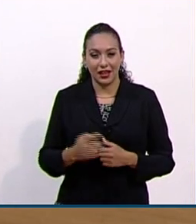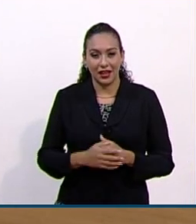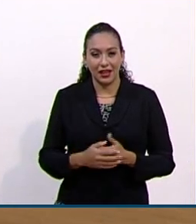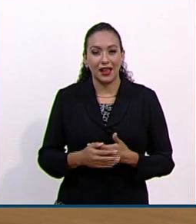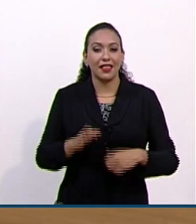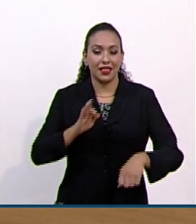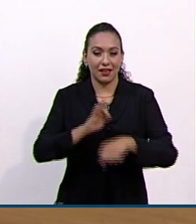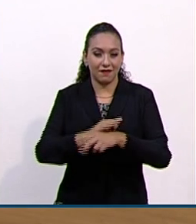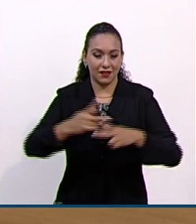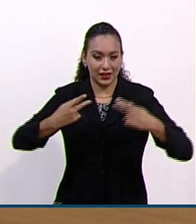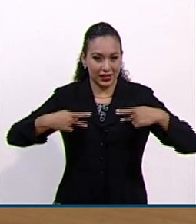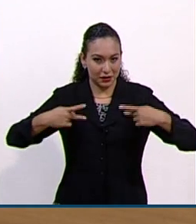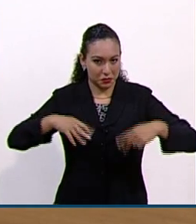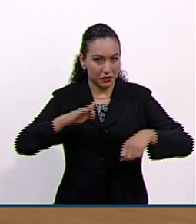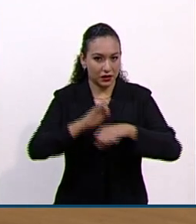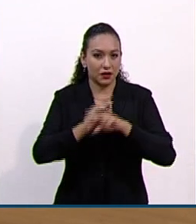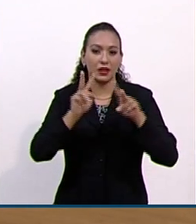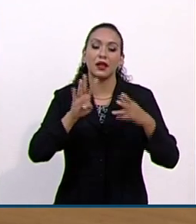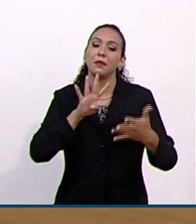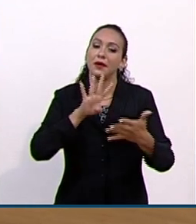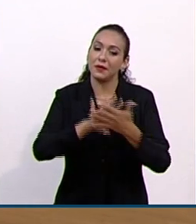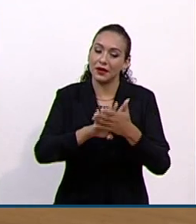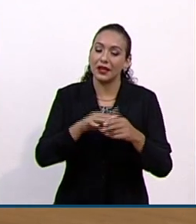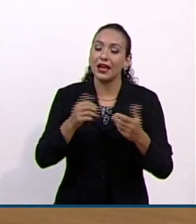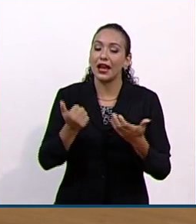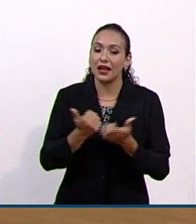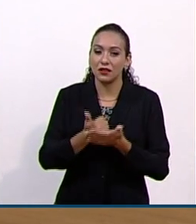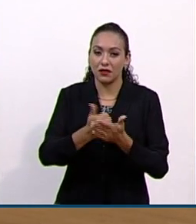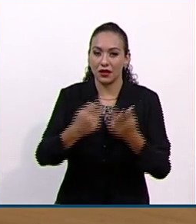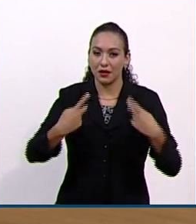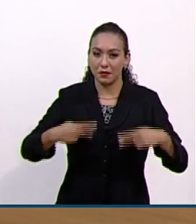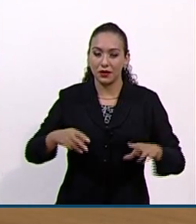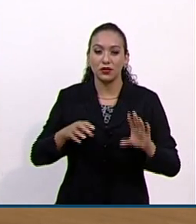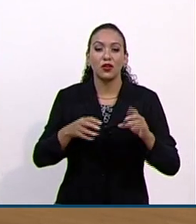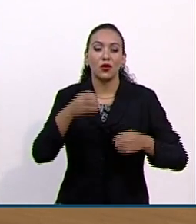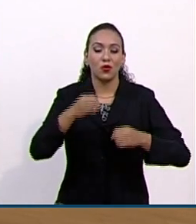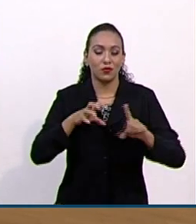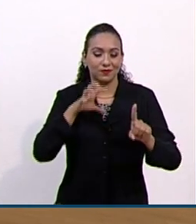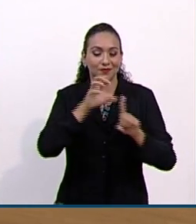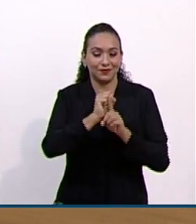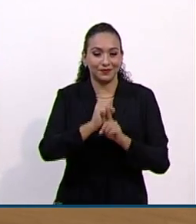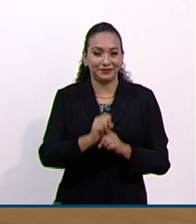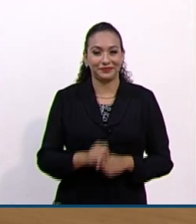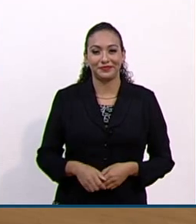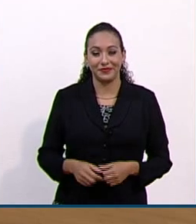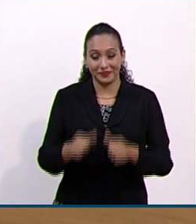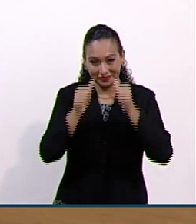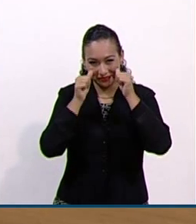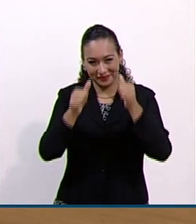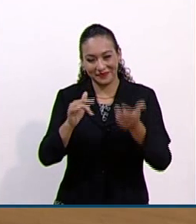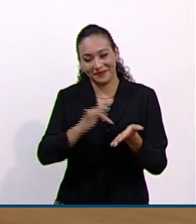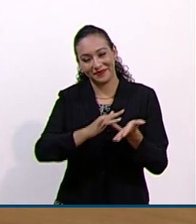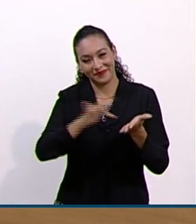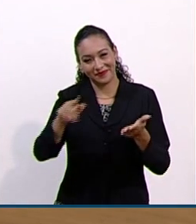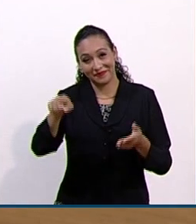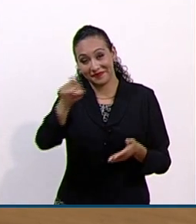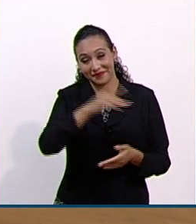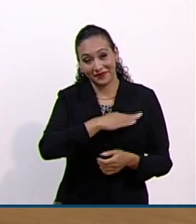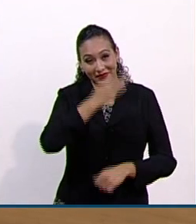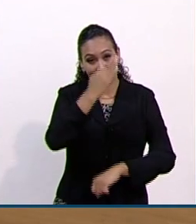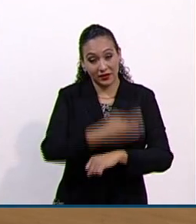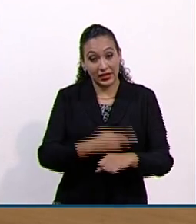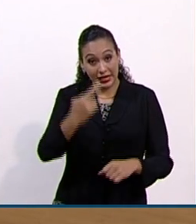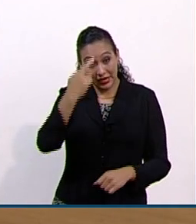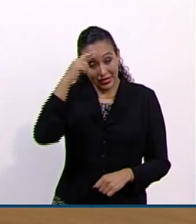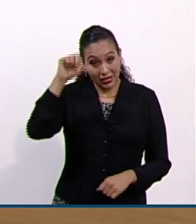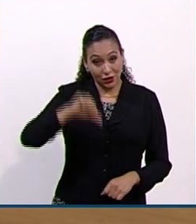defensa pública en materia penal y el acceso a la justicia. Soy Citlali Pérez, gracias por su atención. Lo invito a